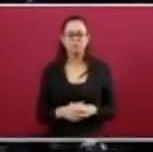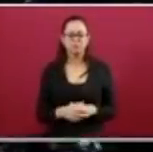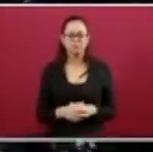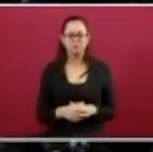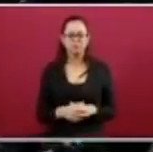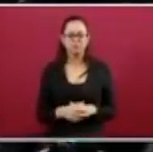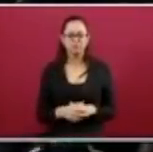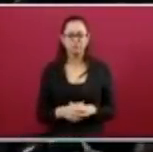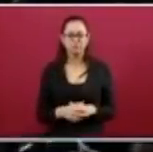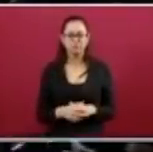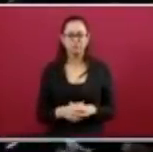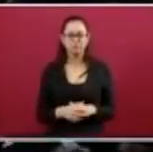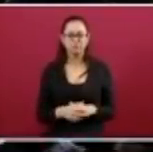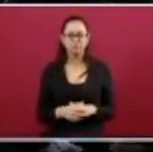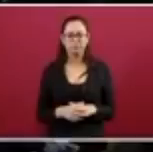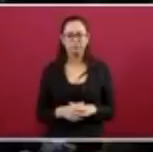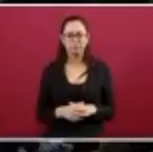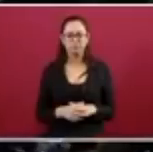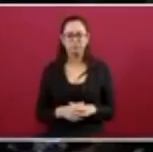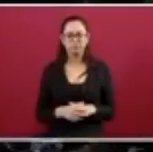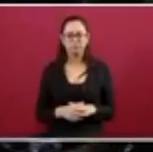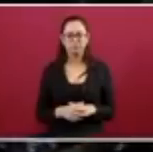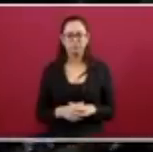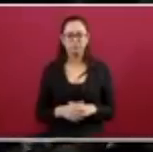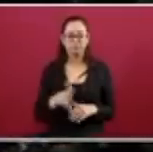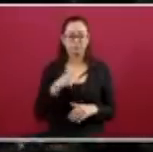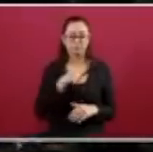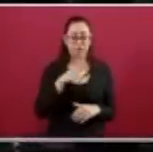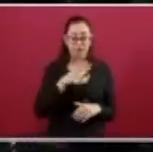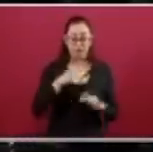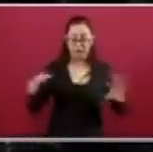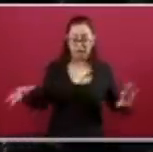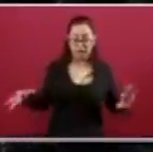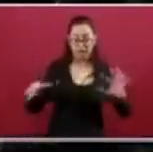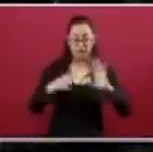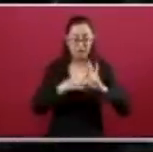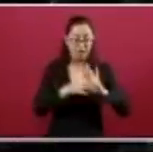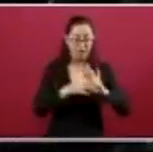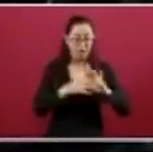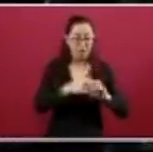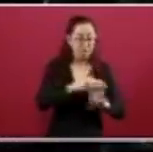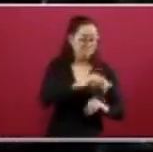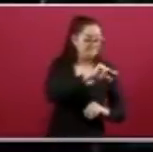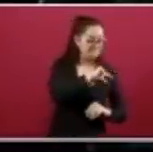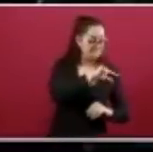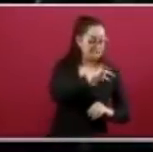una combinación entre los sectores privados